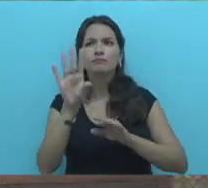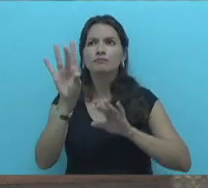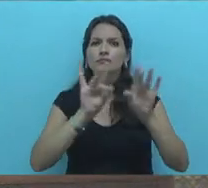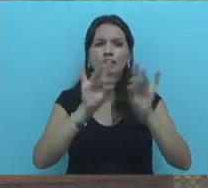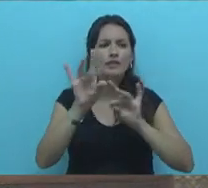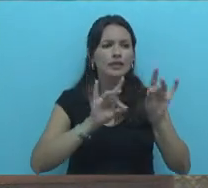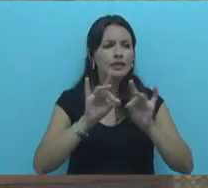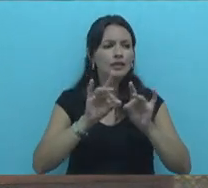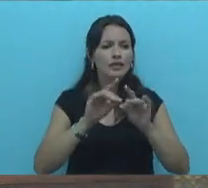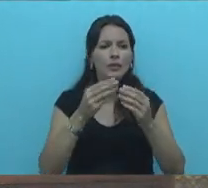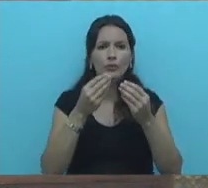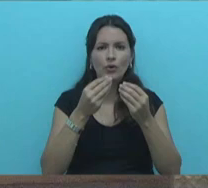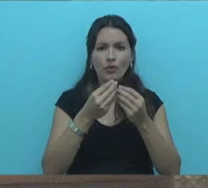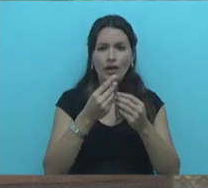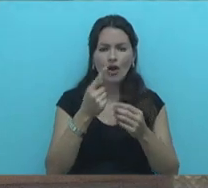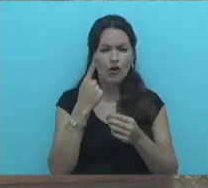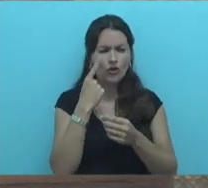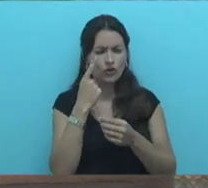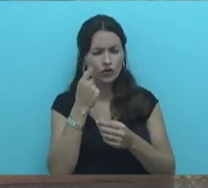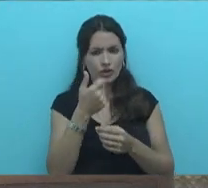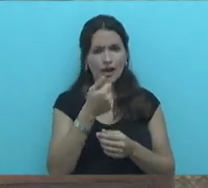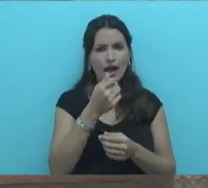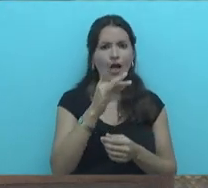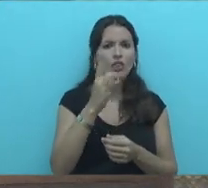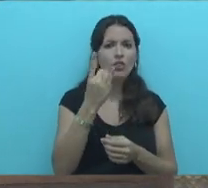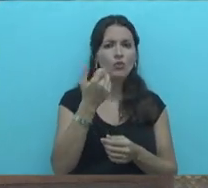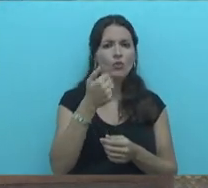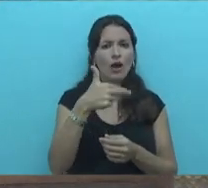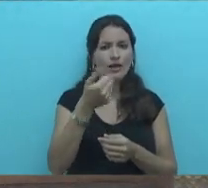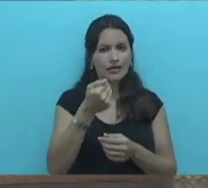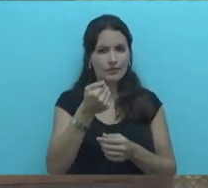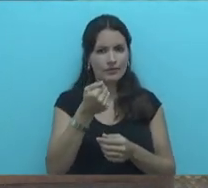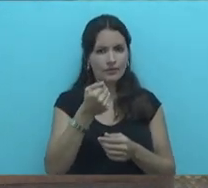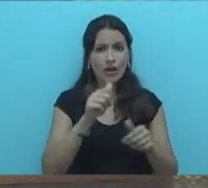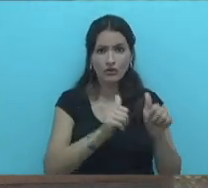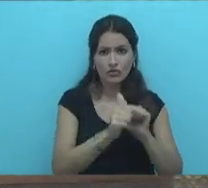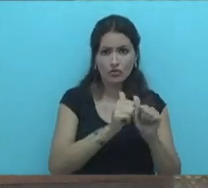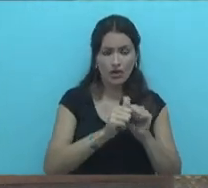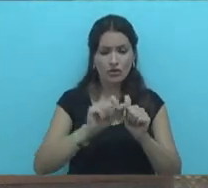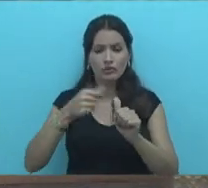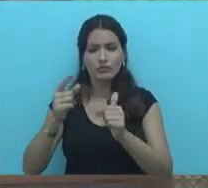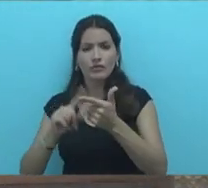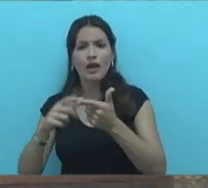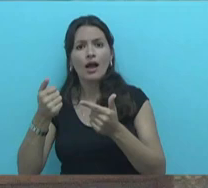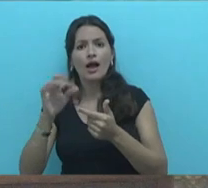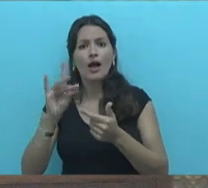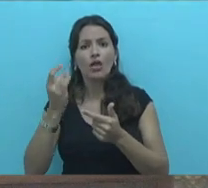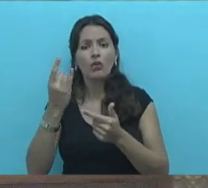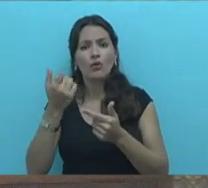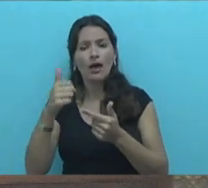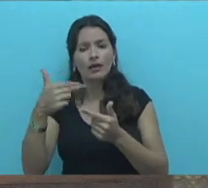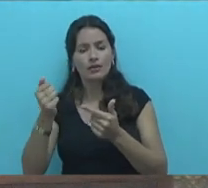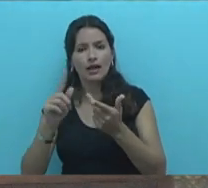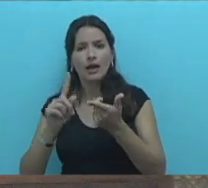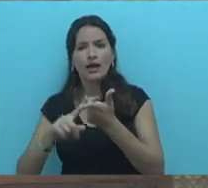aduanas principales de la Argentina, la aduana de Rosario y la aduana de San Lorenzo. Y decía que eso